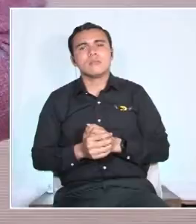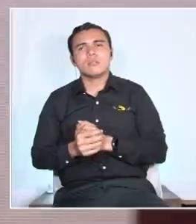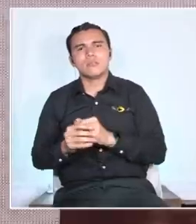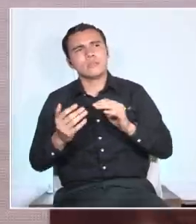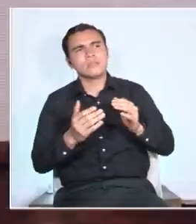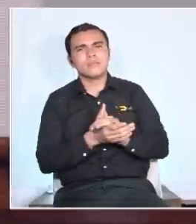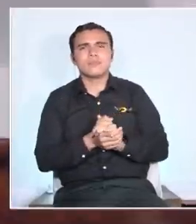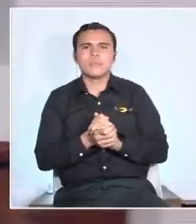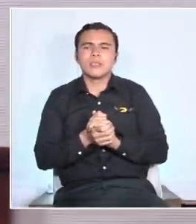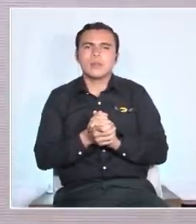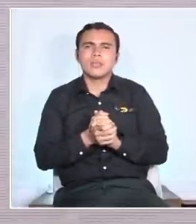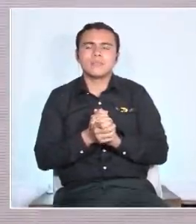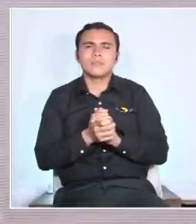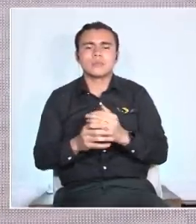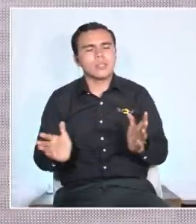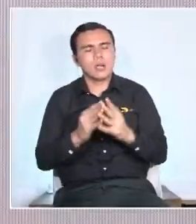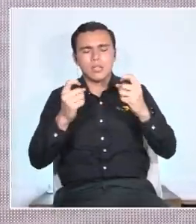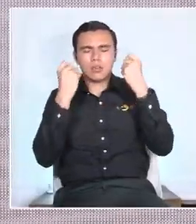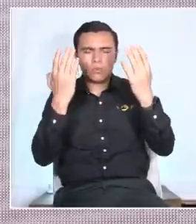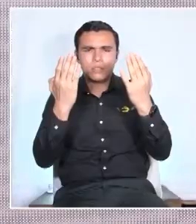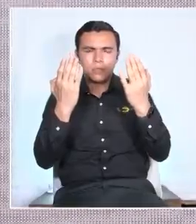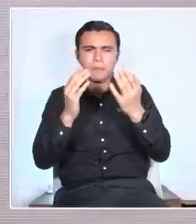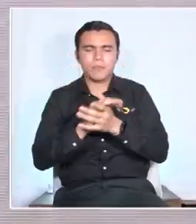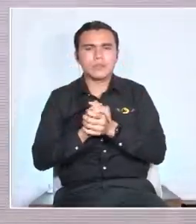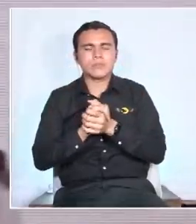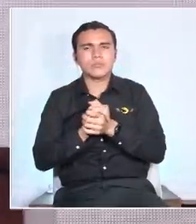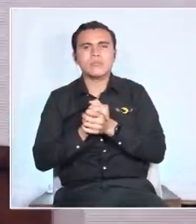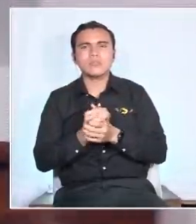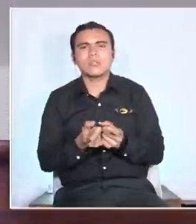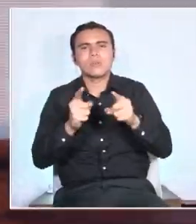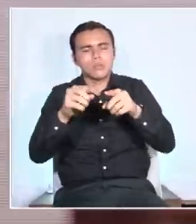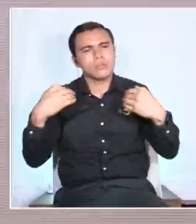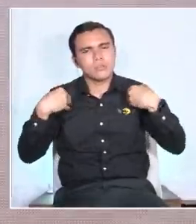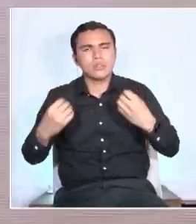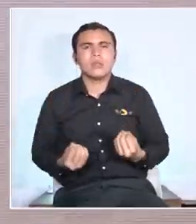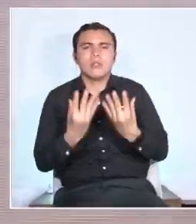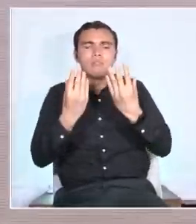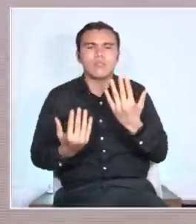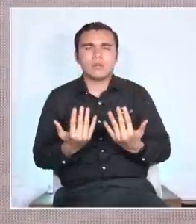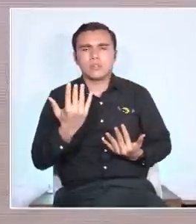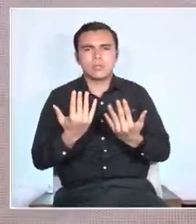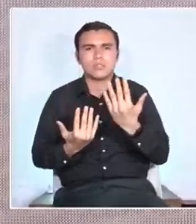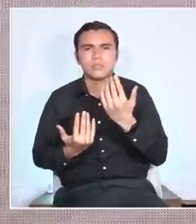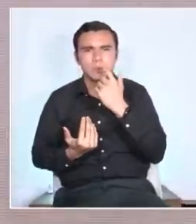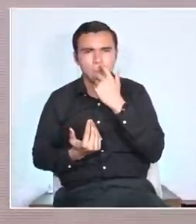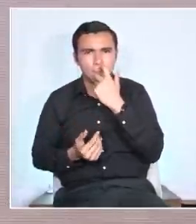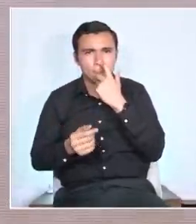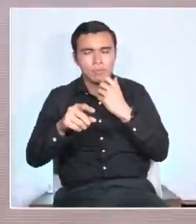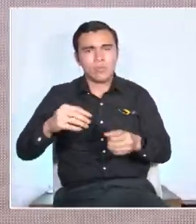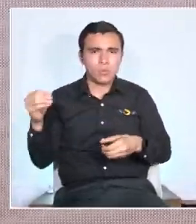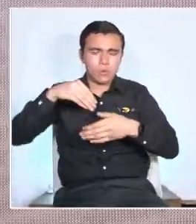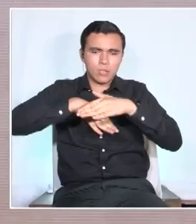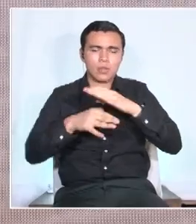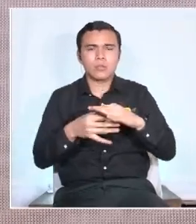Se le va a pegar. Aleluya. Escucha, cuando usted tiene el fuego encendido, usted entra a un lugar